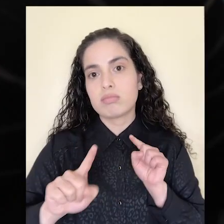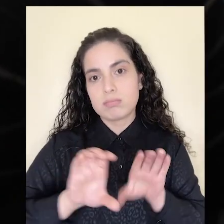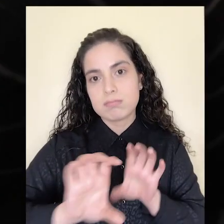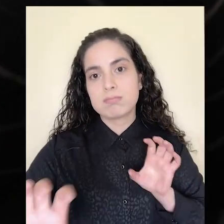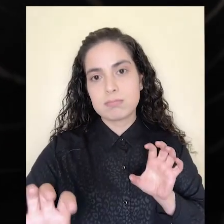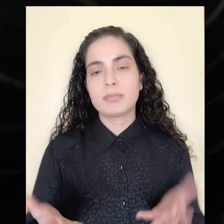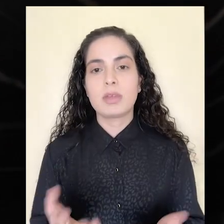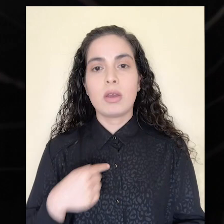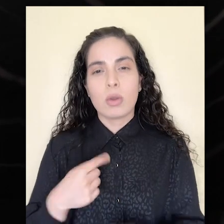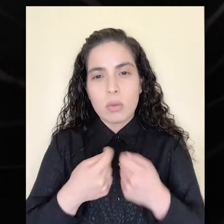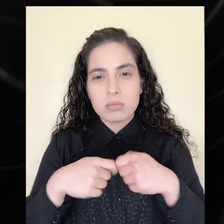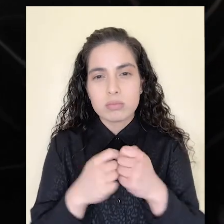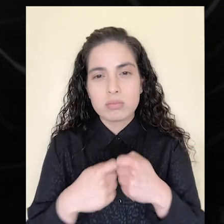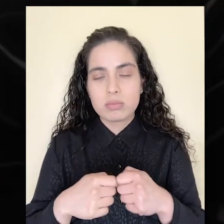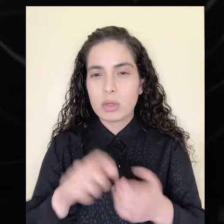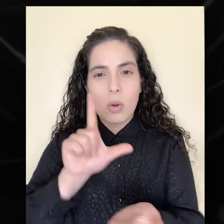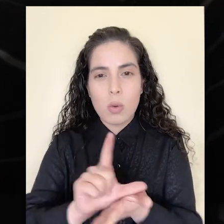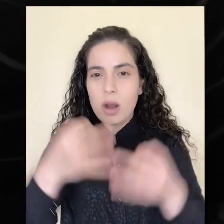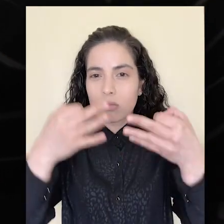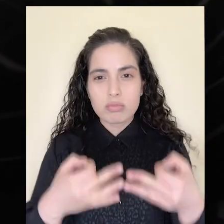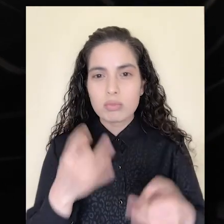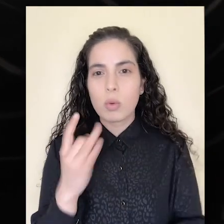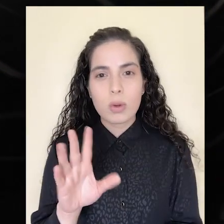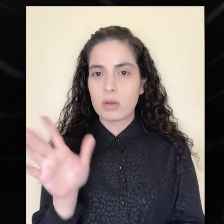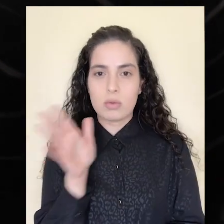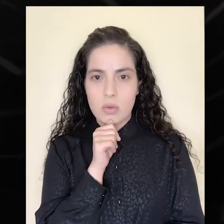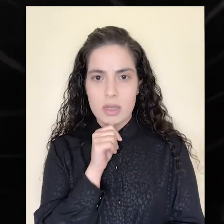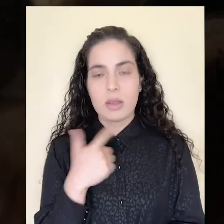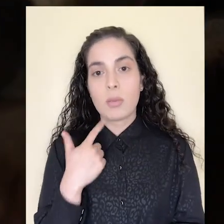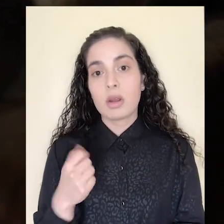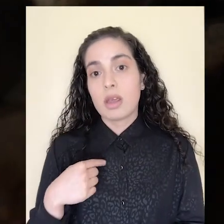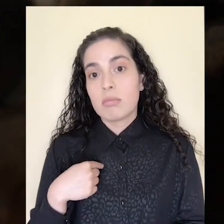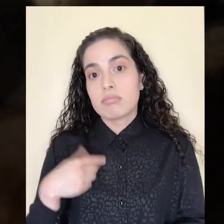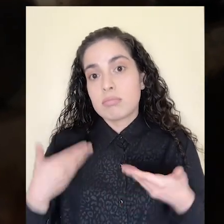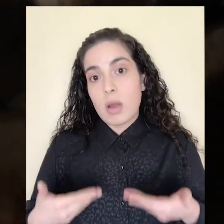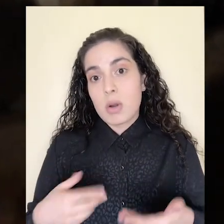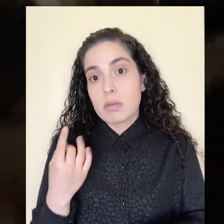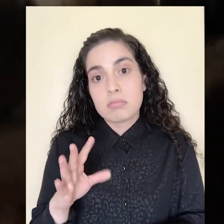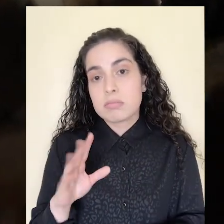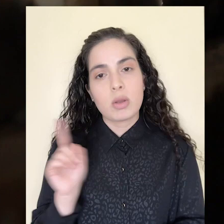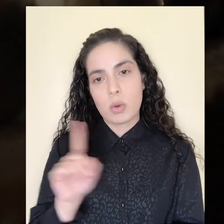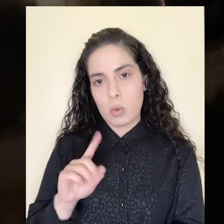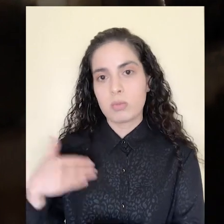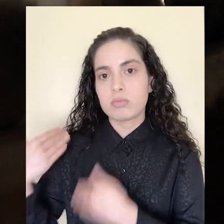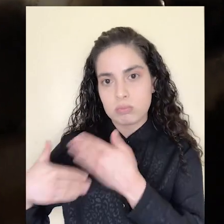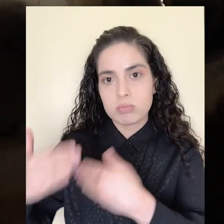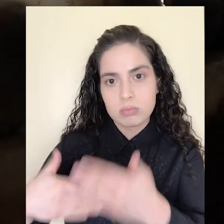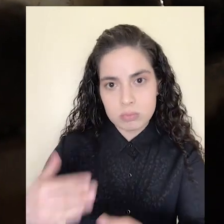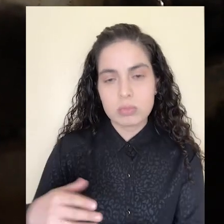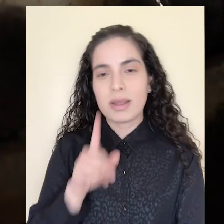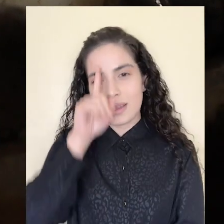Como artesano, no tengo un punto fijo. Es que lo que pasa es que esto no es una cosa de ahora, pues es un tema por